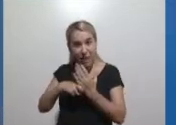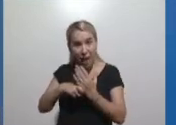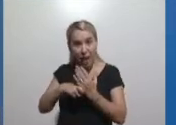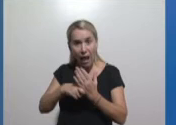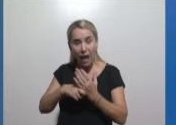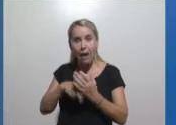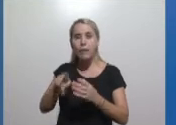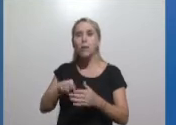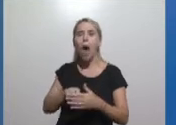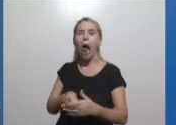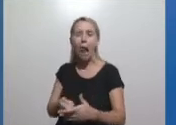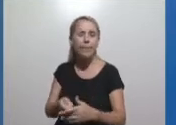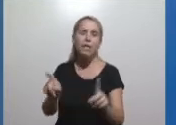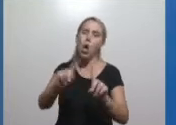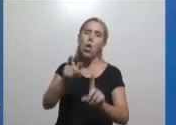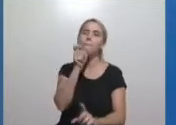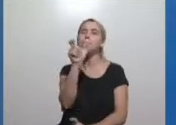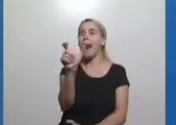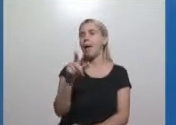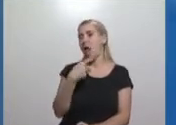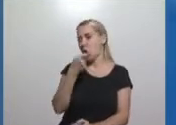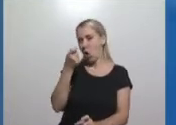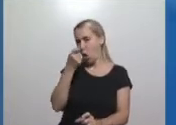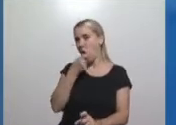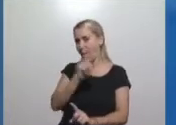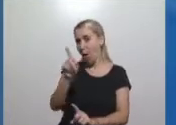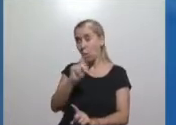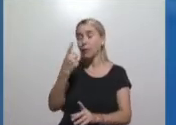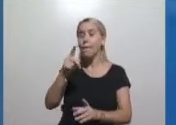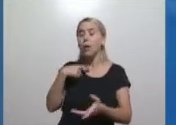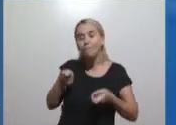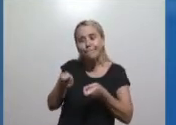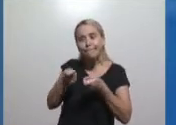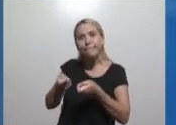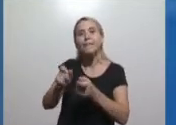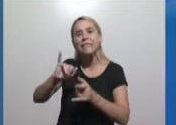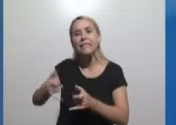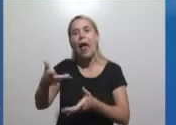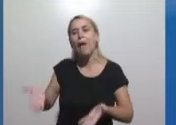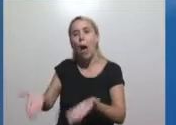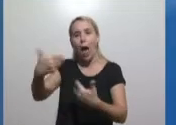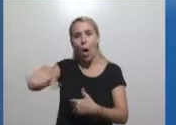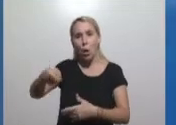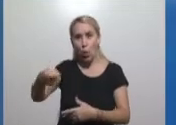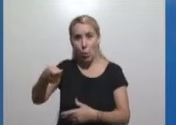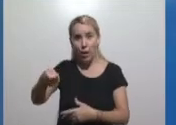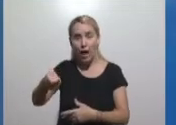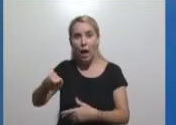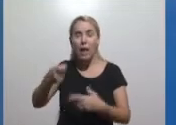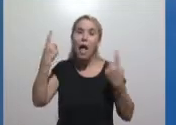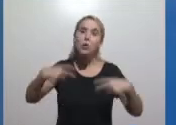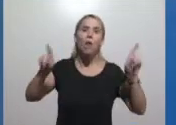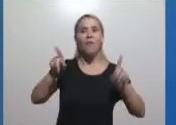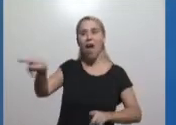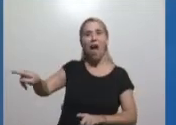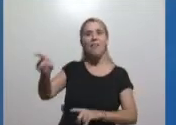insinúa, no digo apriete porque no me gusta la palabra apriete, pero que se le insinúa que se jubile, resulta que era uno de los funcionarios judiciales